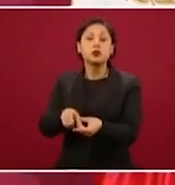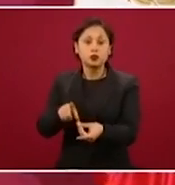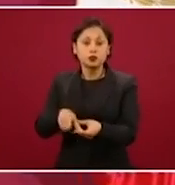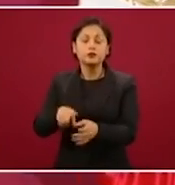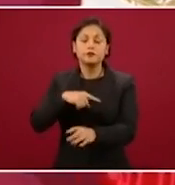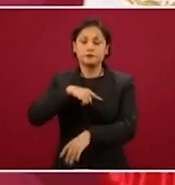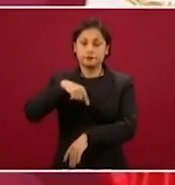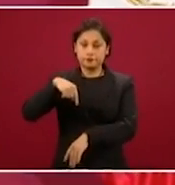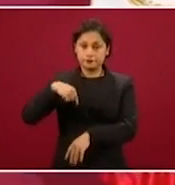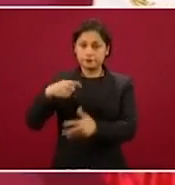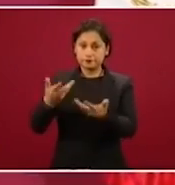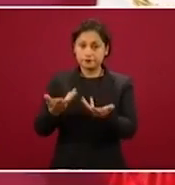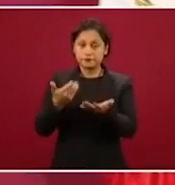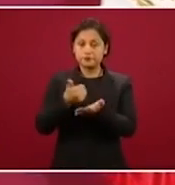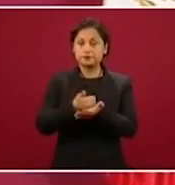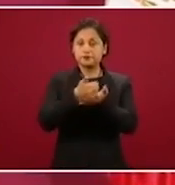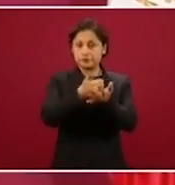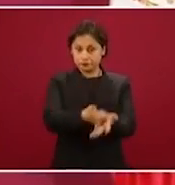puedan trabajar